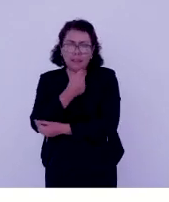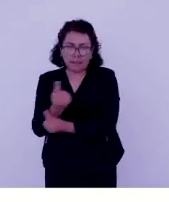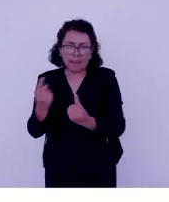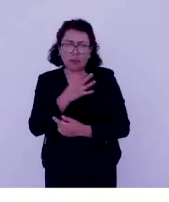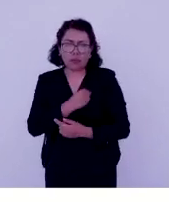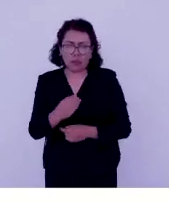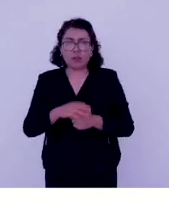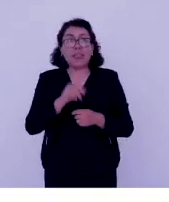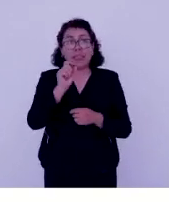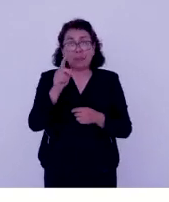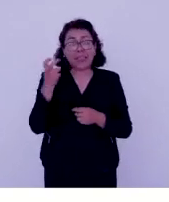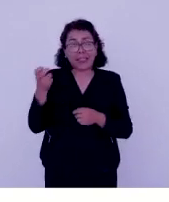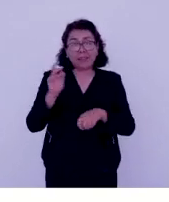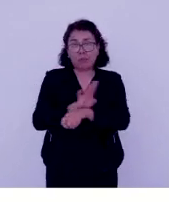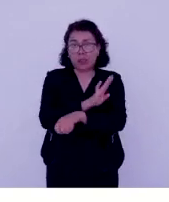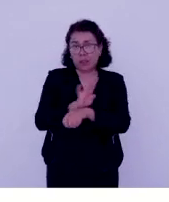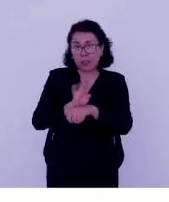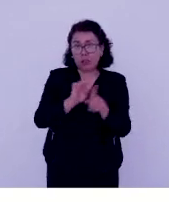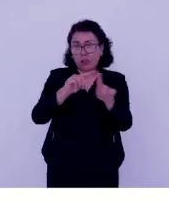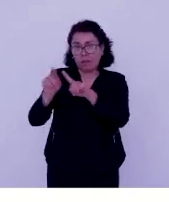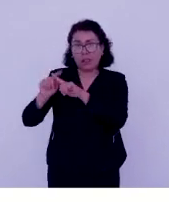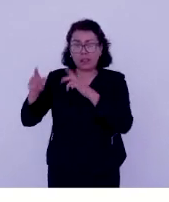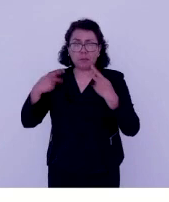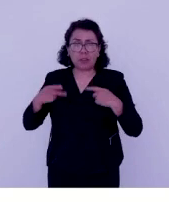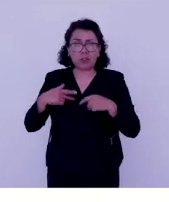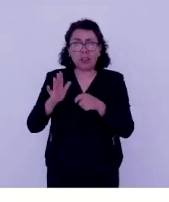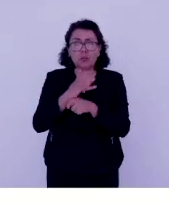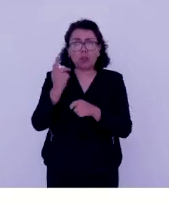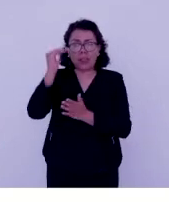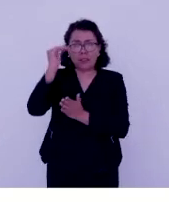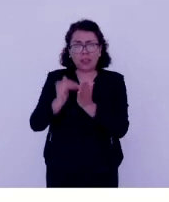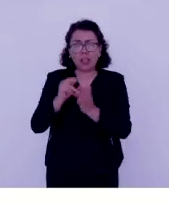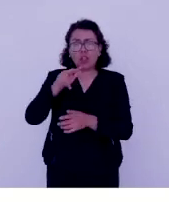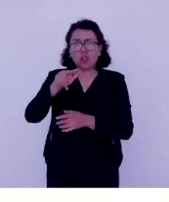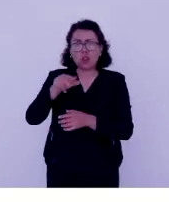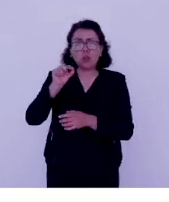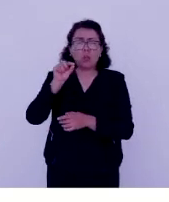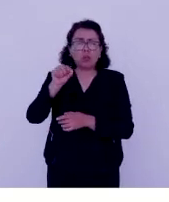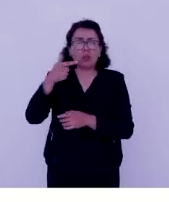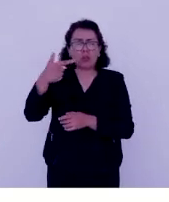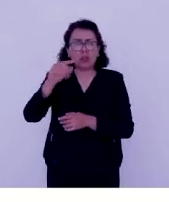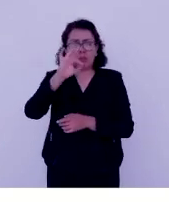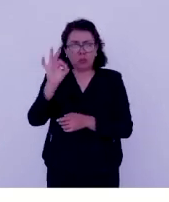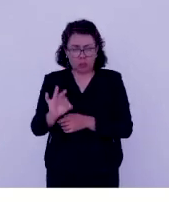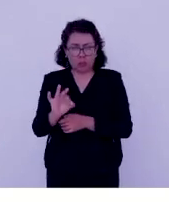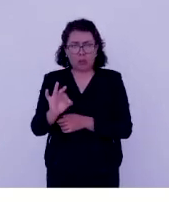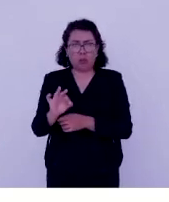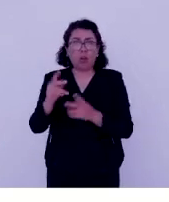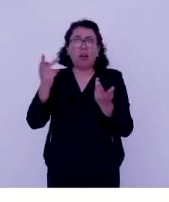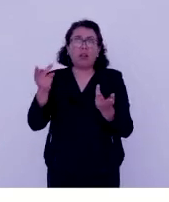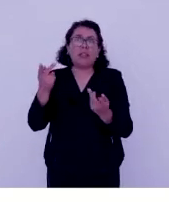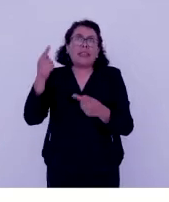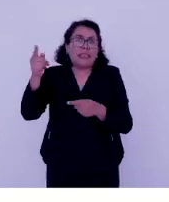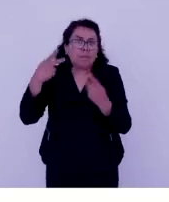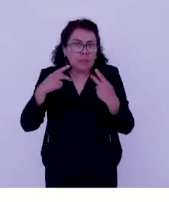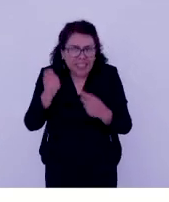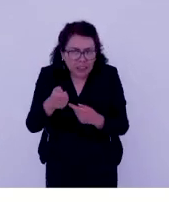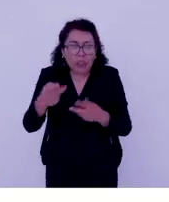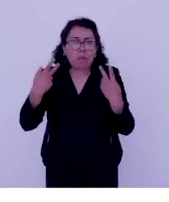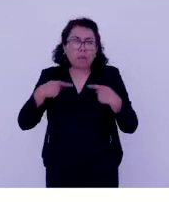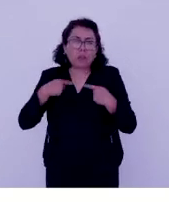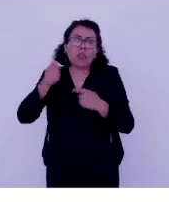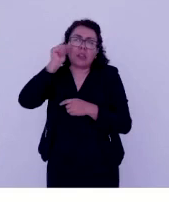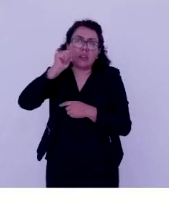positivamente y favorece a las personas porque logramos una disminución del 18.72 en usuarios que acudían presencialmente a